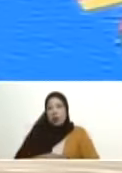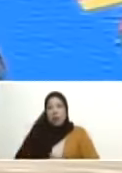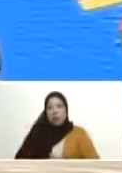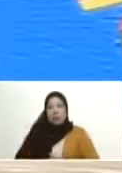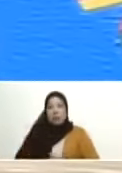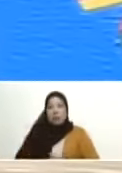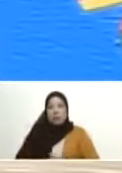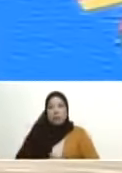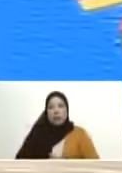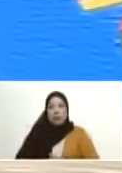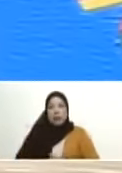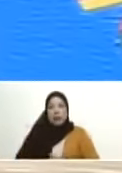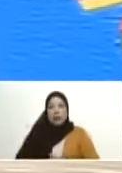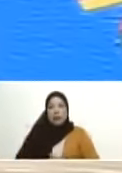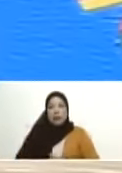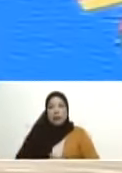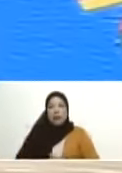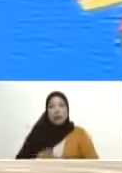Y digo más,